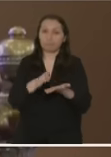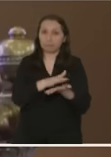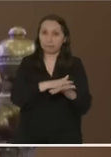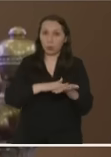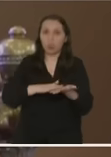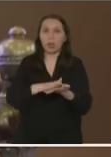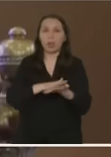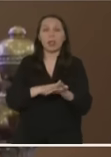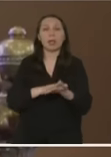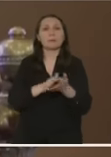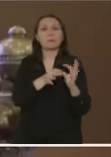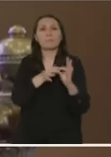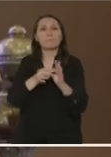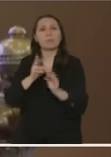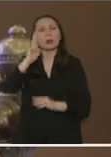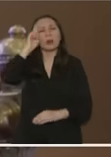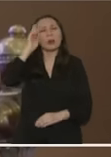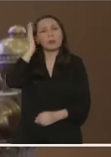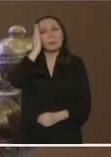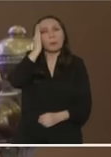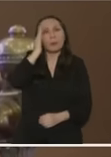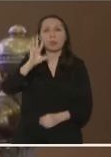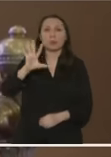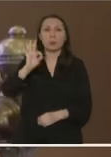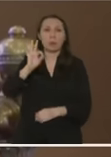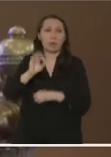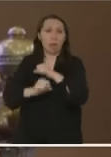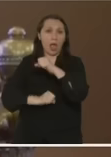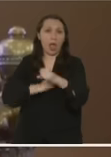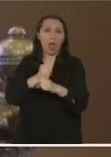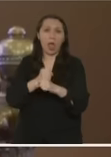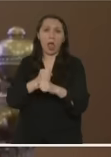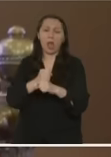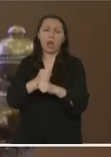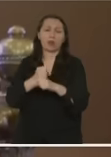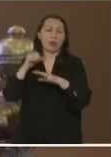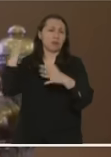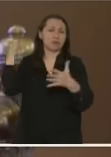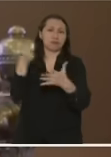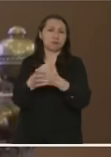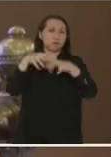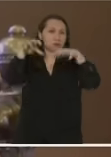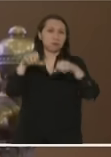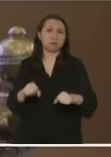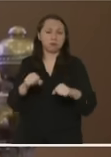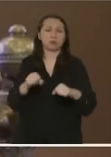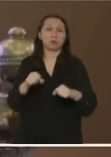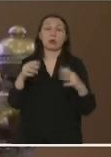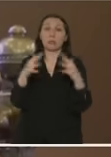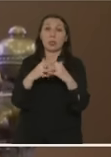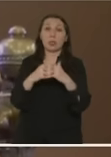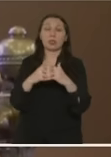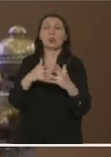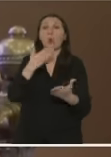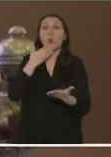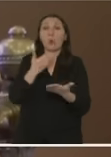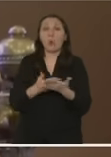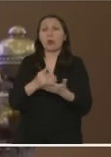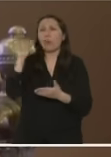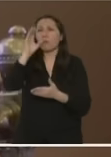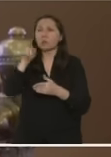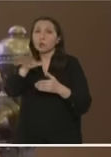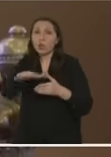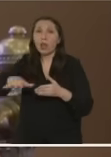Lo hizo, por ejemplo, a raíz de la conmemoración de los 50 años del golpe militar, cuando tomó en sus manos el conseguir